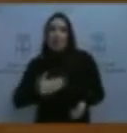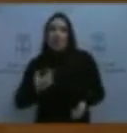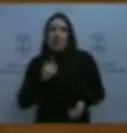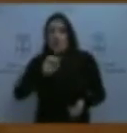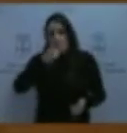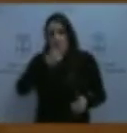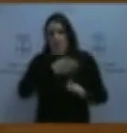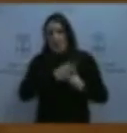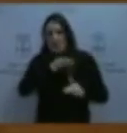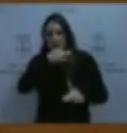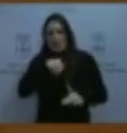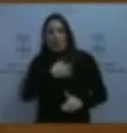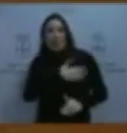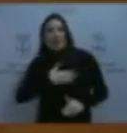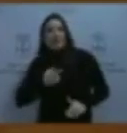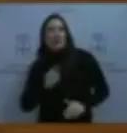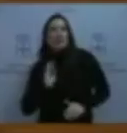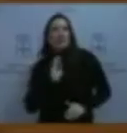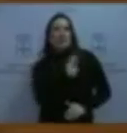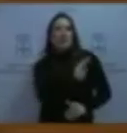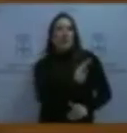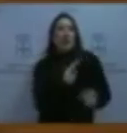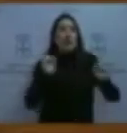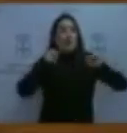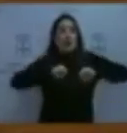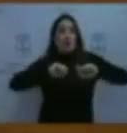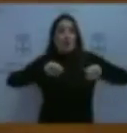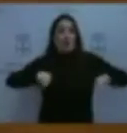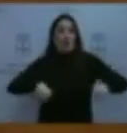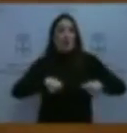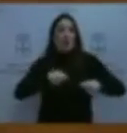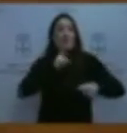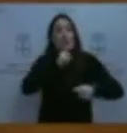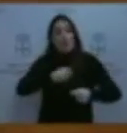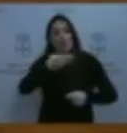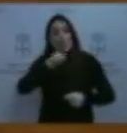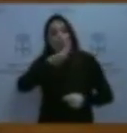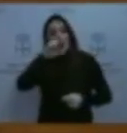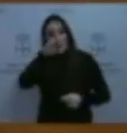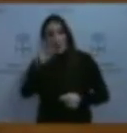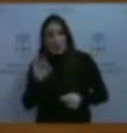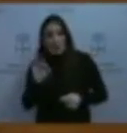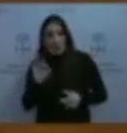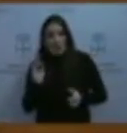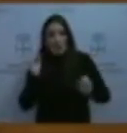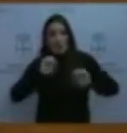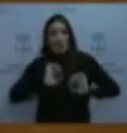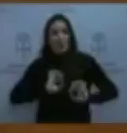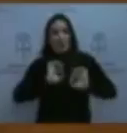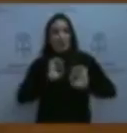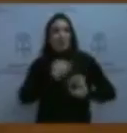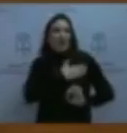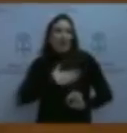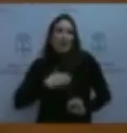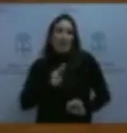de la intervención al convenio que ustedes tienen o que tiene la Fundación Barredo con Tunnel Safety Testing. Para nuestro asombro,